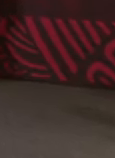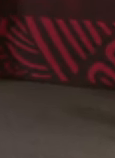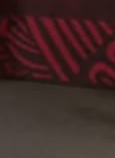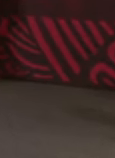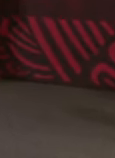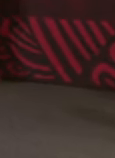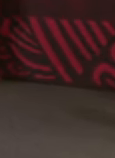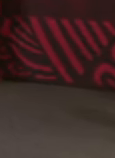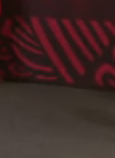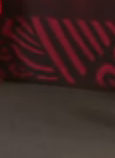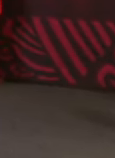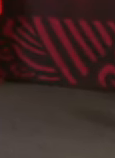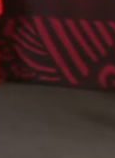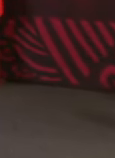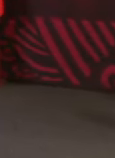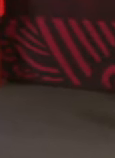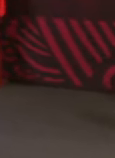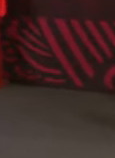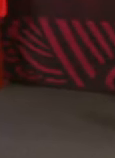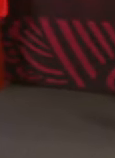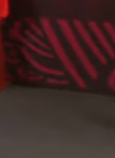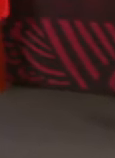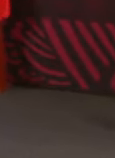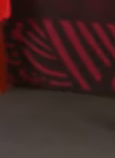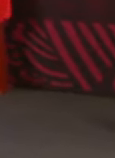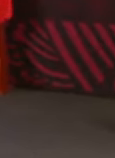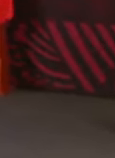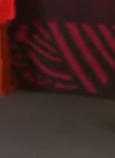A ver si nos acercamos del otro lado,